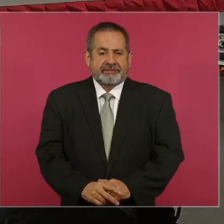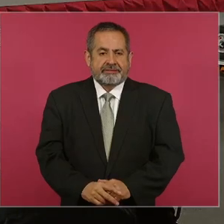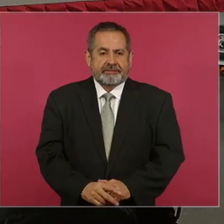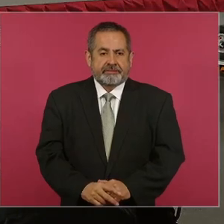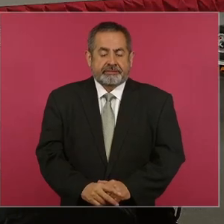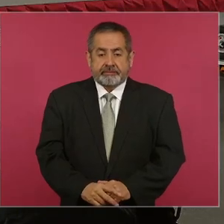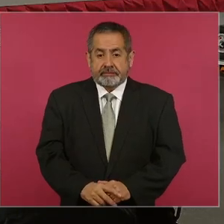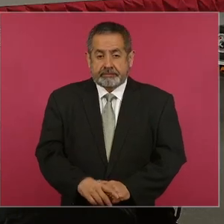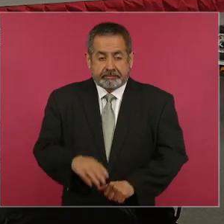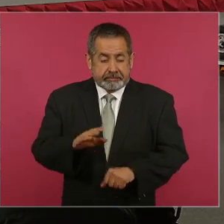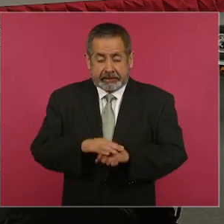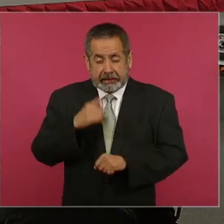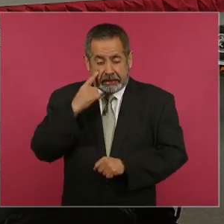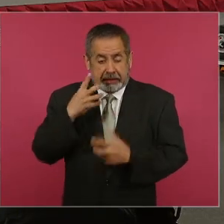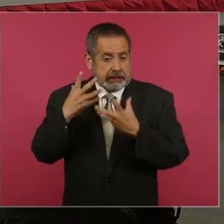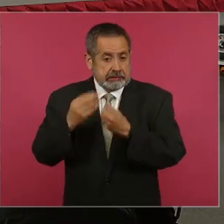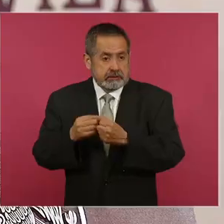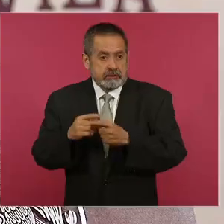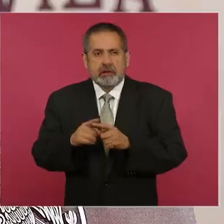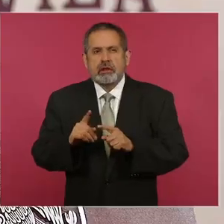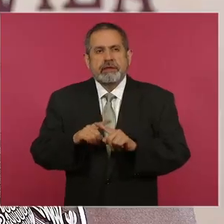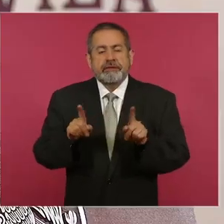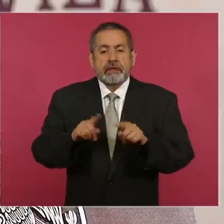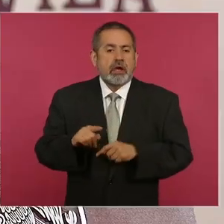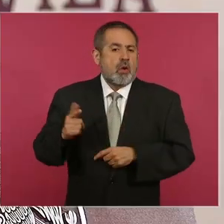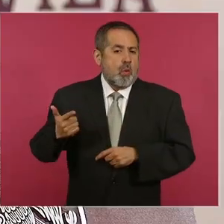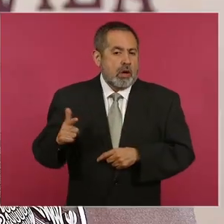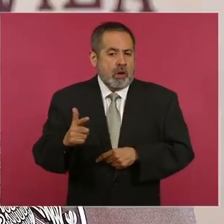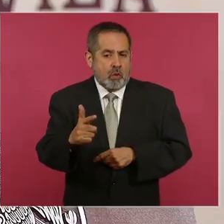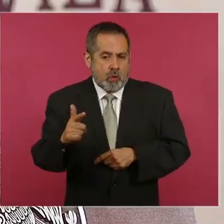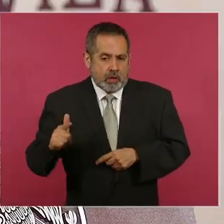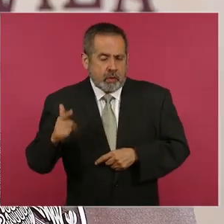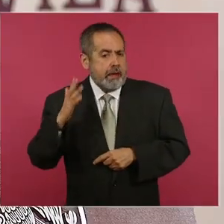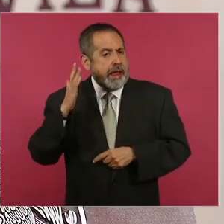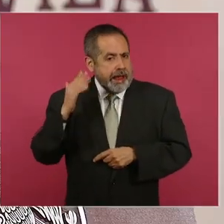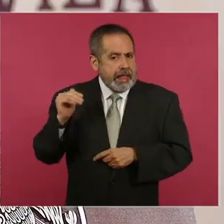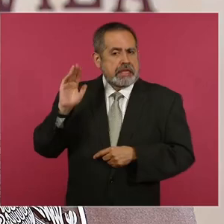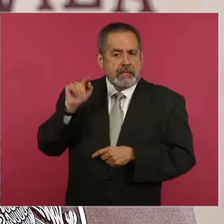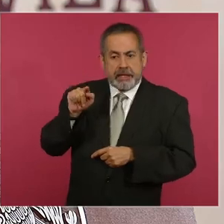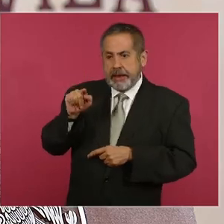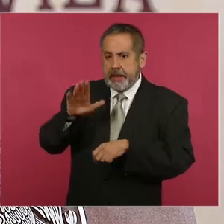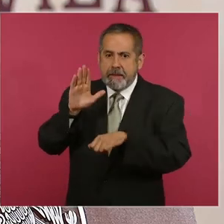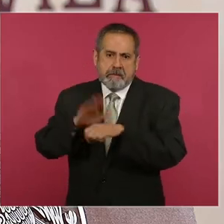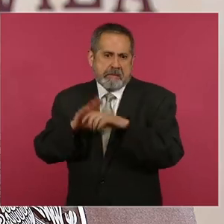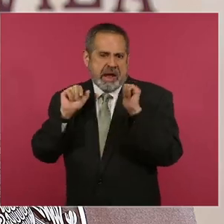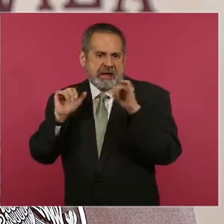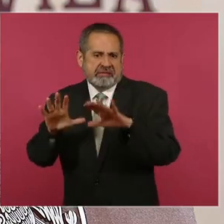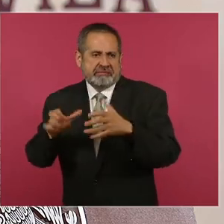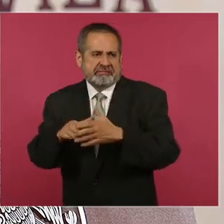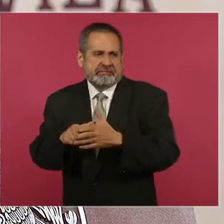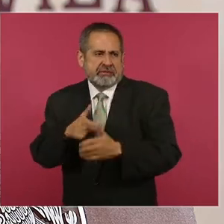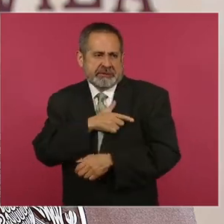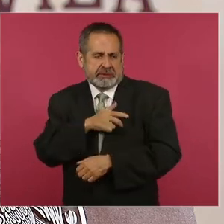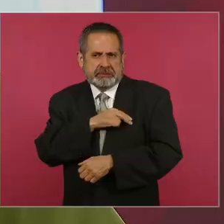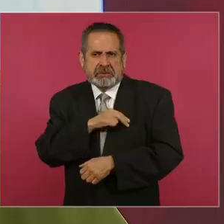tener. Guanajuato, que había sido el estado con mayor número, tiene